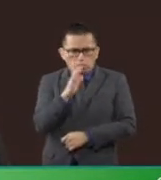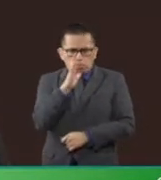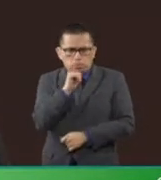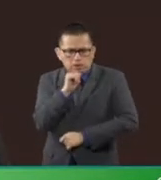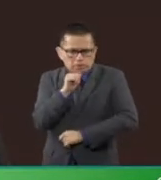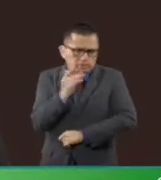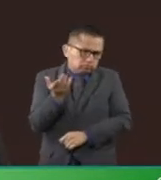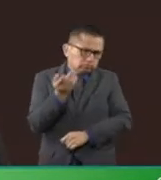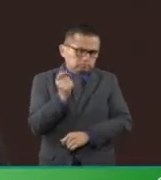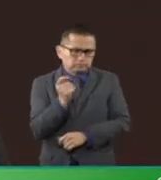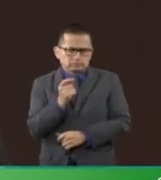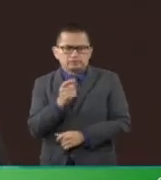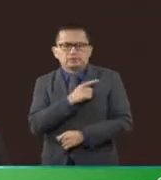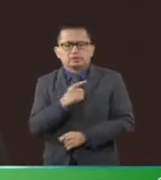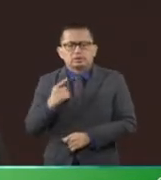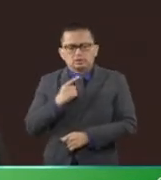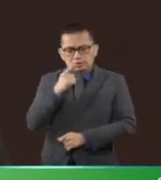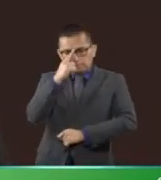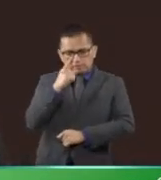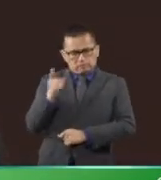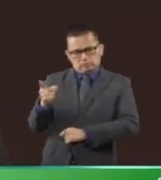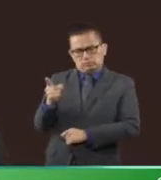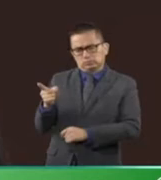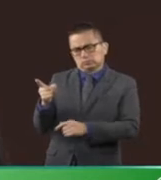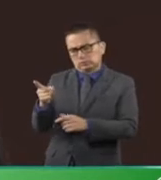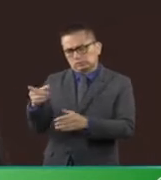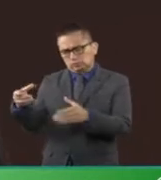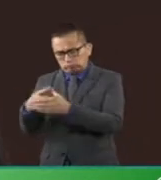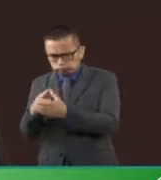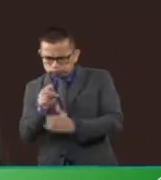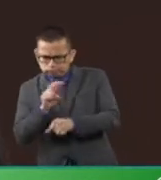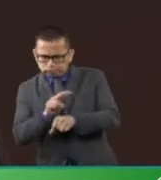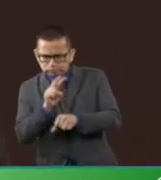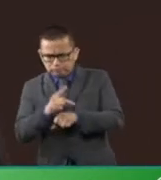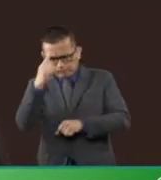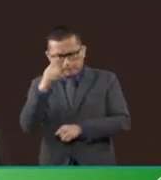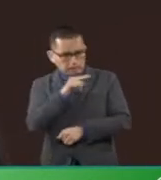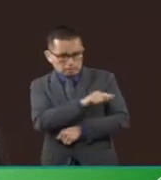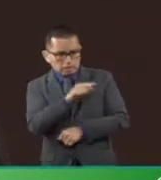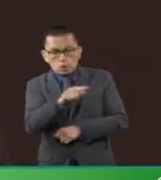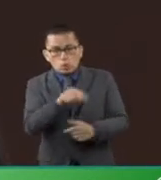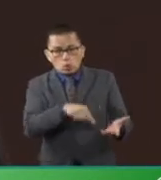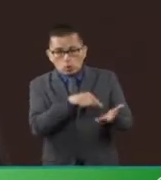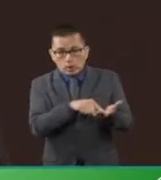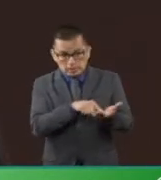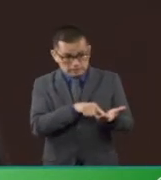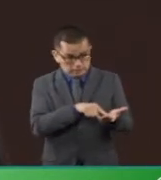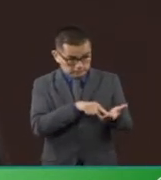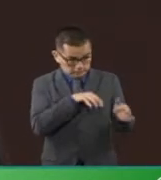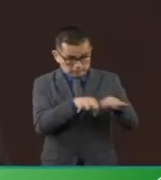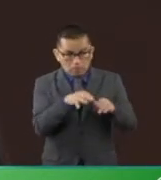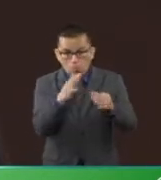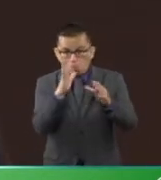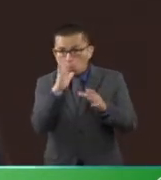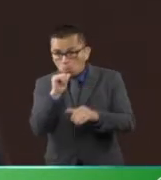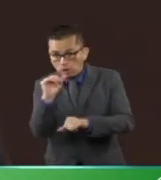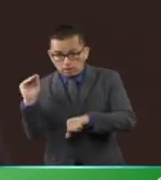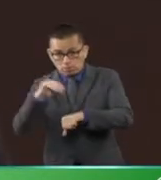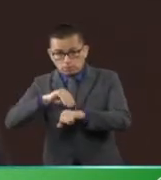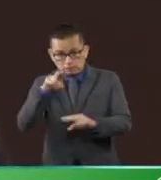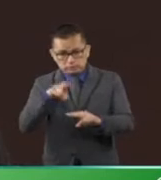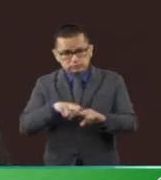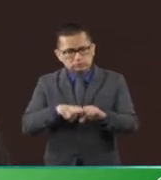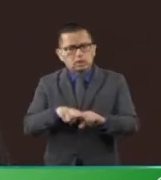tendrá que vigilarlo, inspección de trabajo, donde no se pueda, lo que convenimos es que hubiera